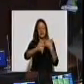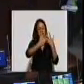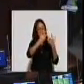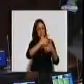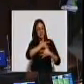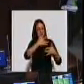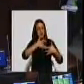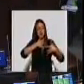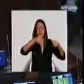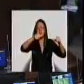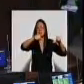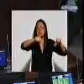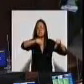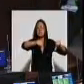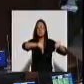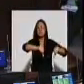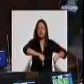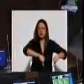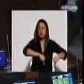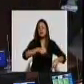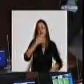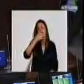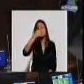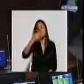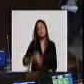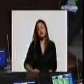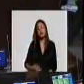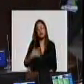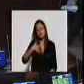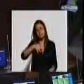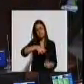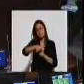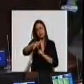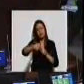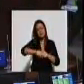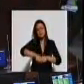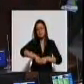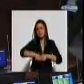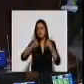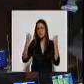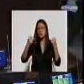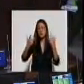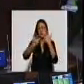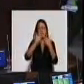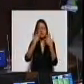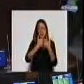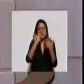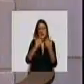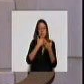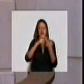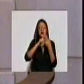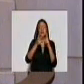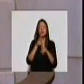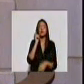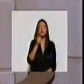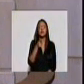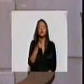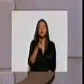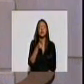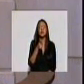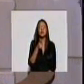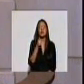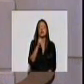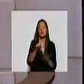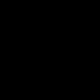funcionando de la peor manera. Realmente está derrumbándose en muy buena medida todo este sistema montado por la